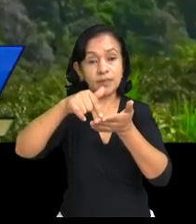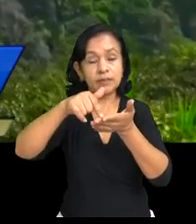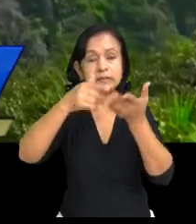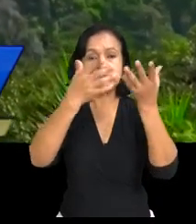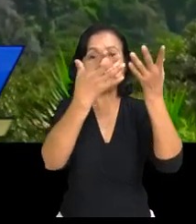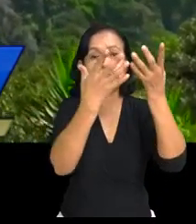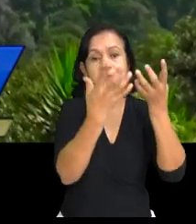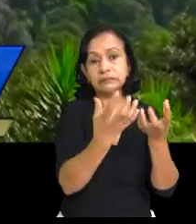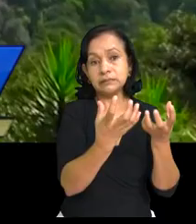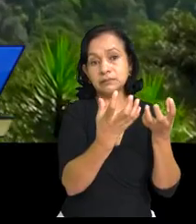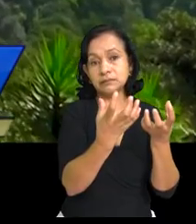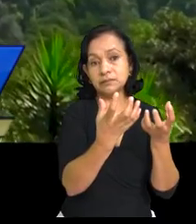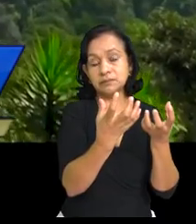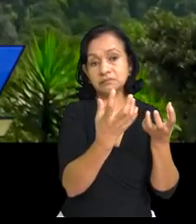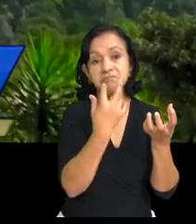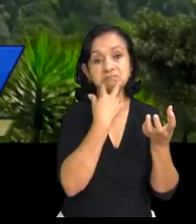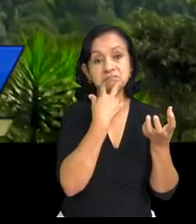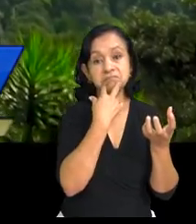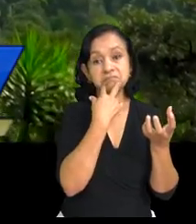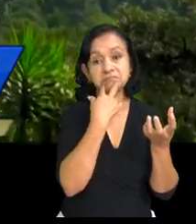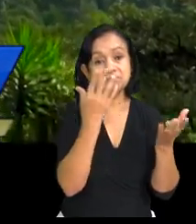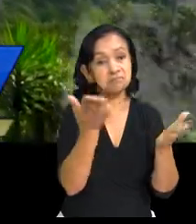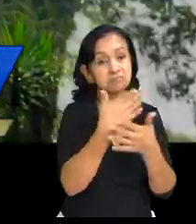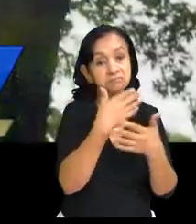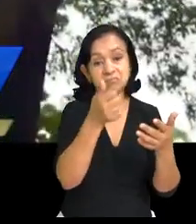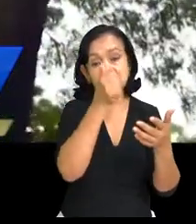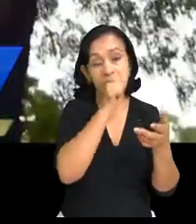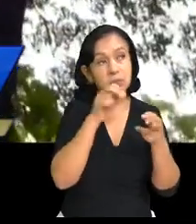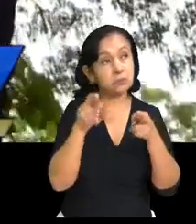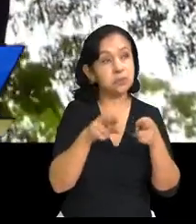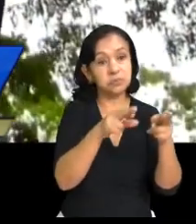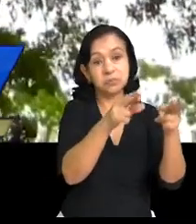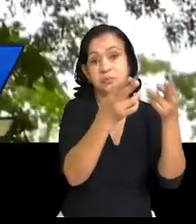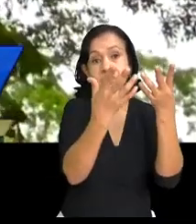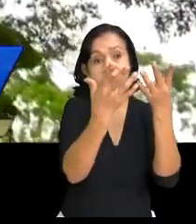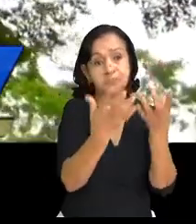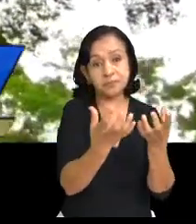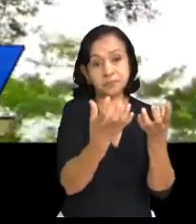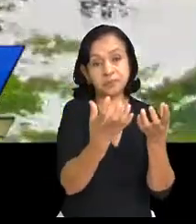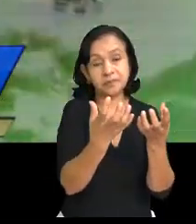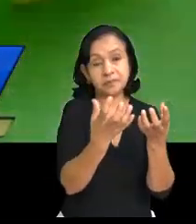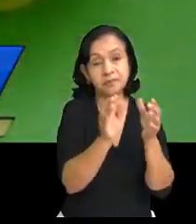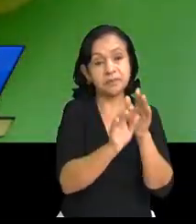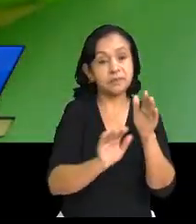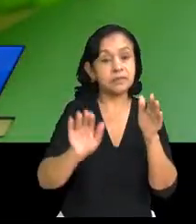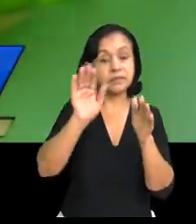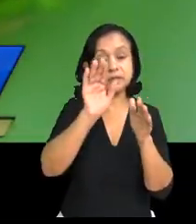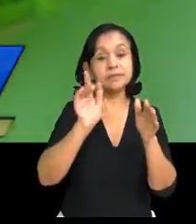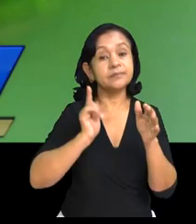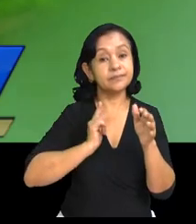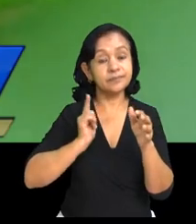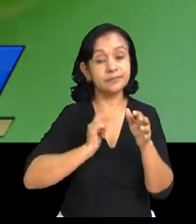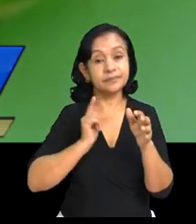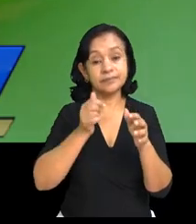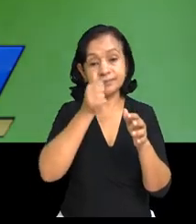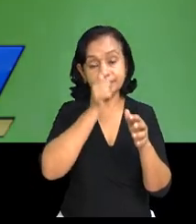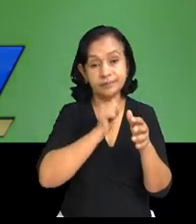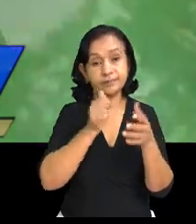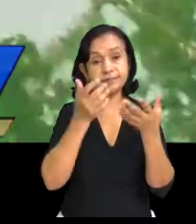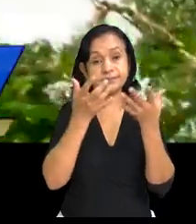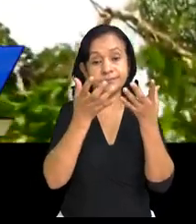seca, donde sabemos que existe lo que se llama el estrés hídrico. Okay. A veces la demanda, claro, de agua está por encima del agua que consigue obtener la